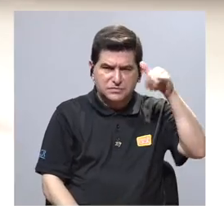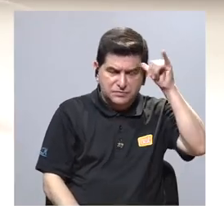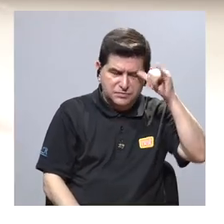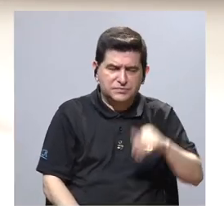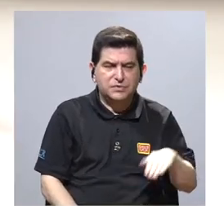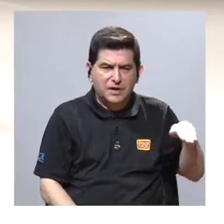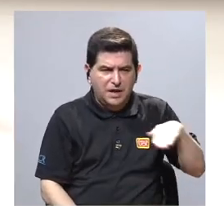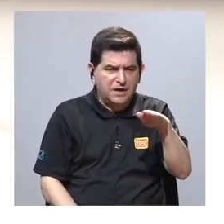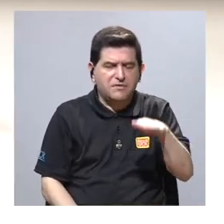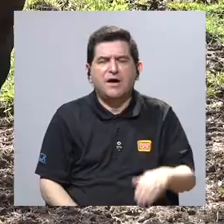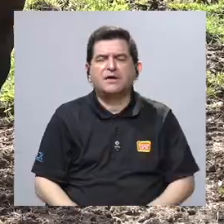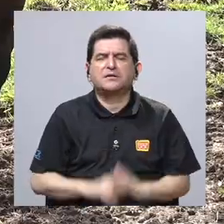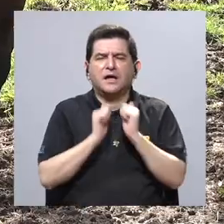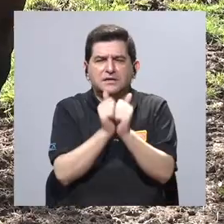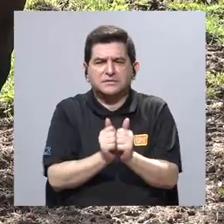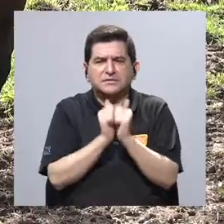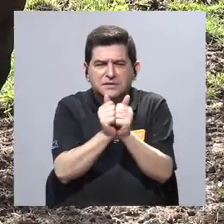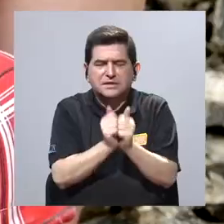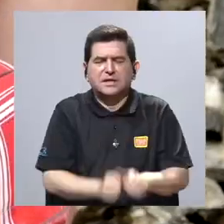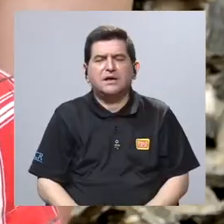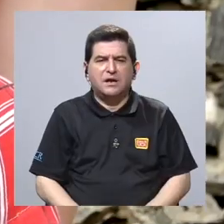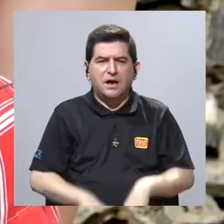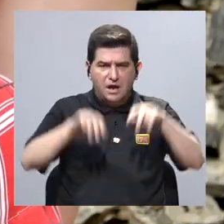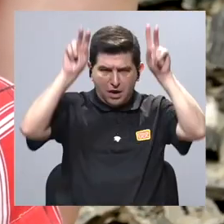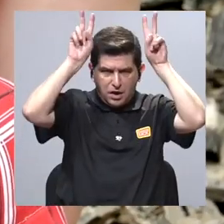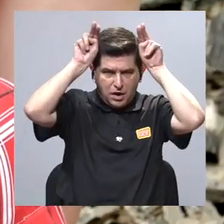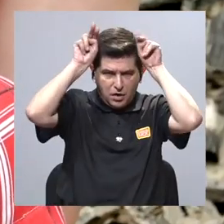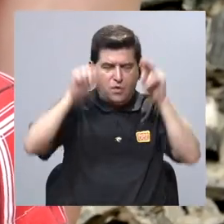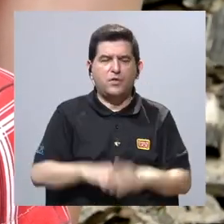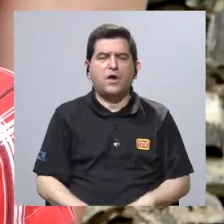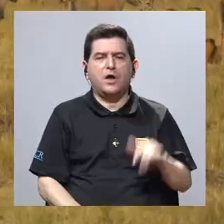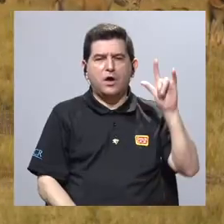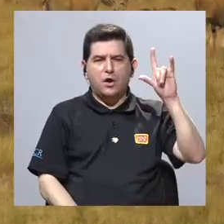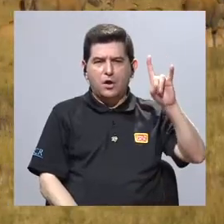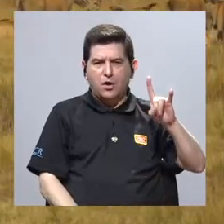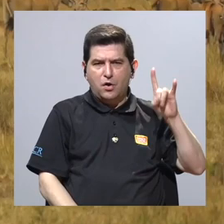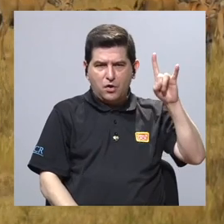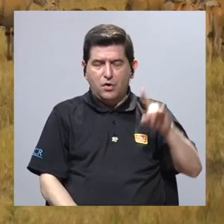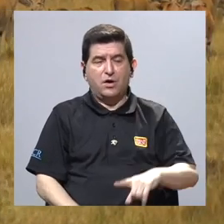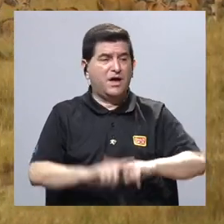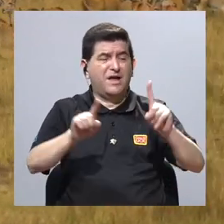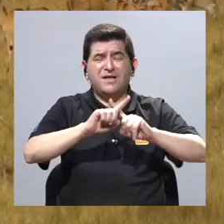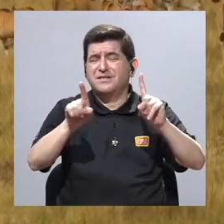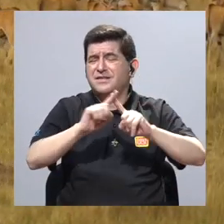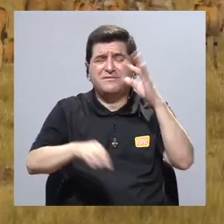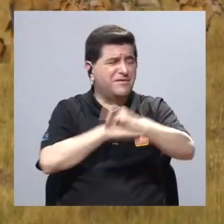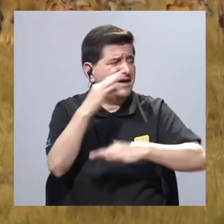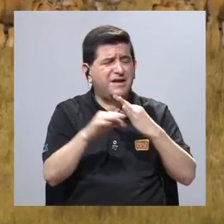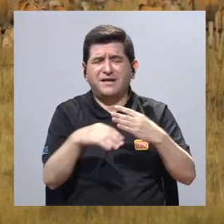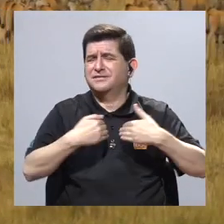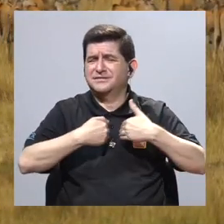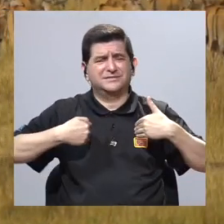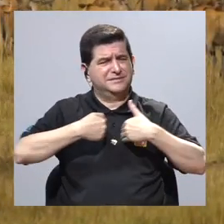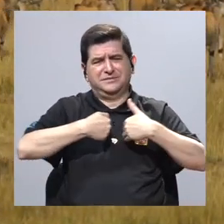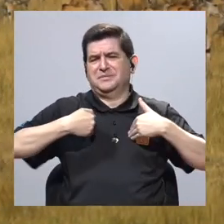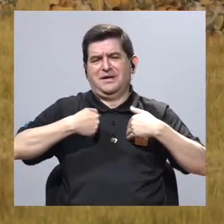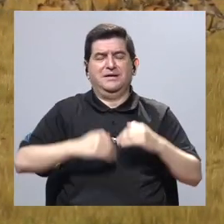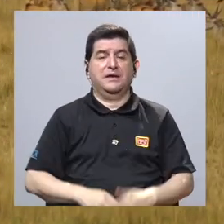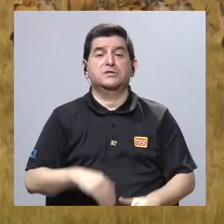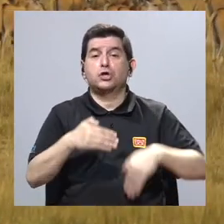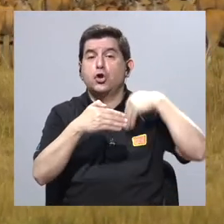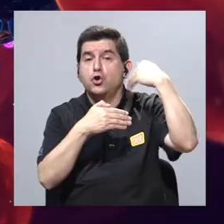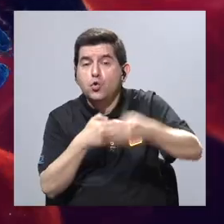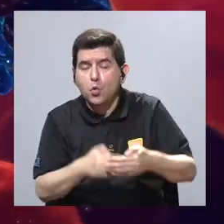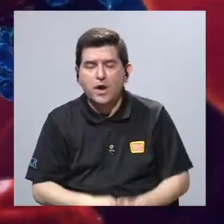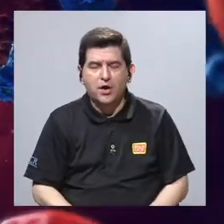ratones, en caballos, en conejos, en jirafas, en antílopes, en una gran cantidad de especies. Luego tenemos